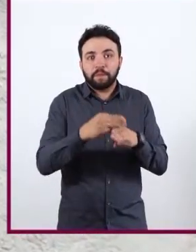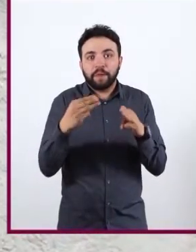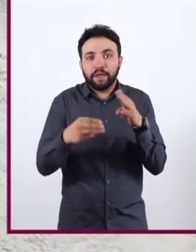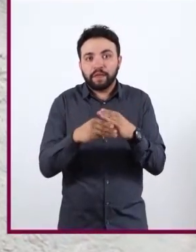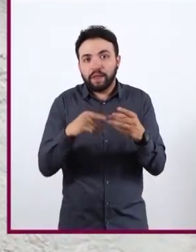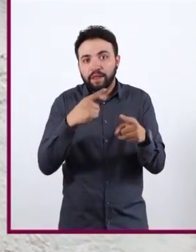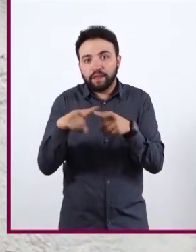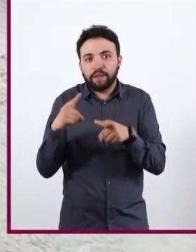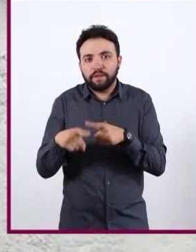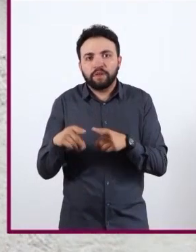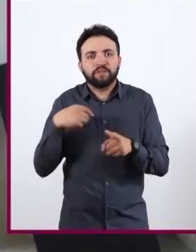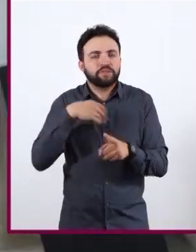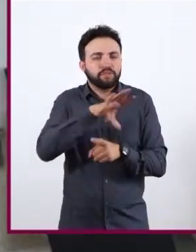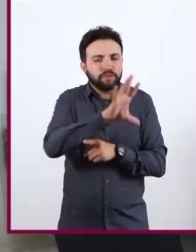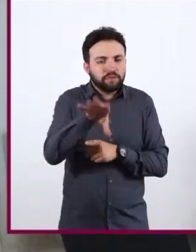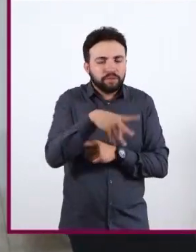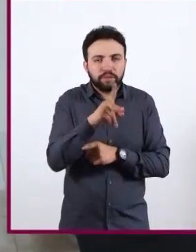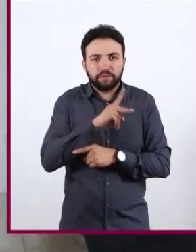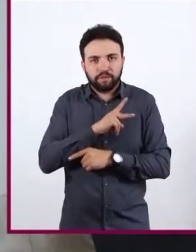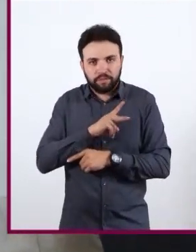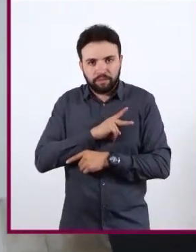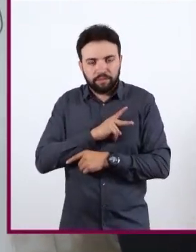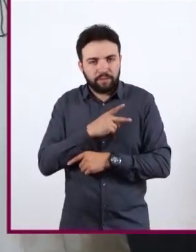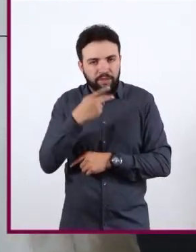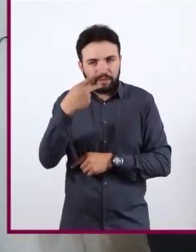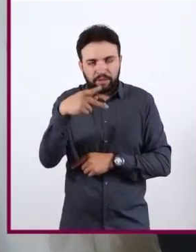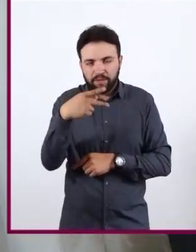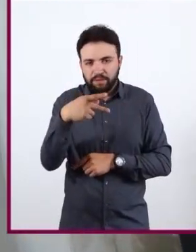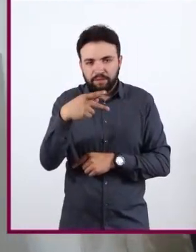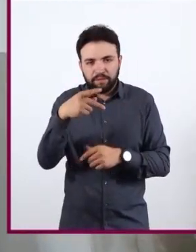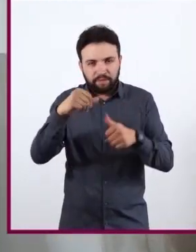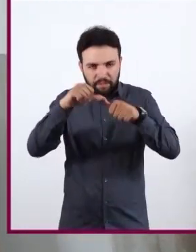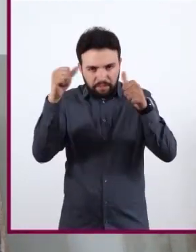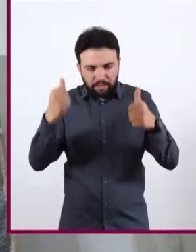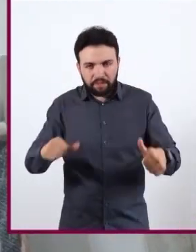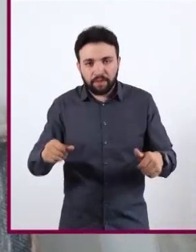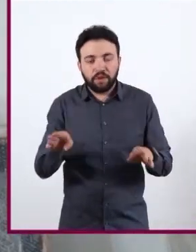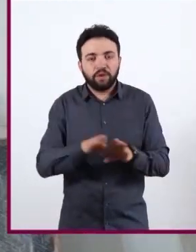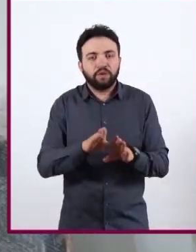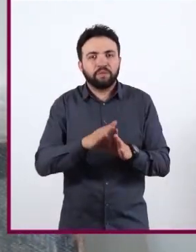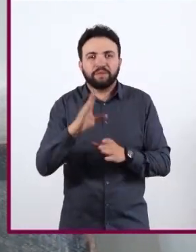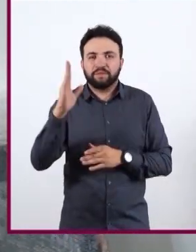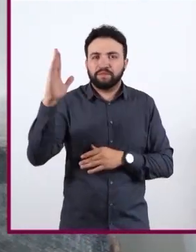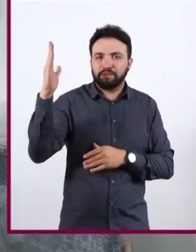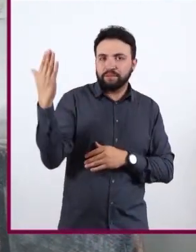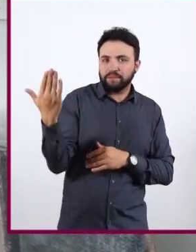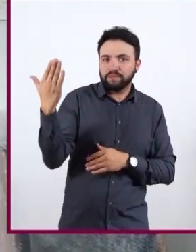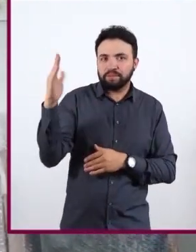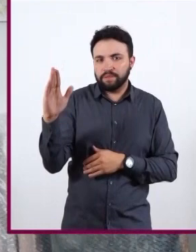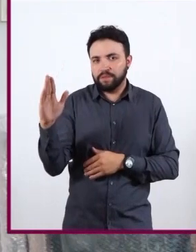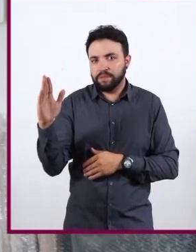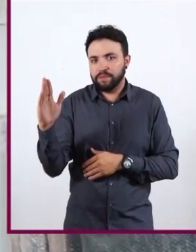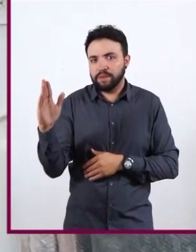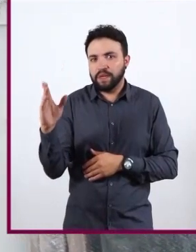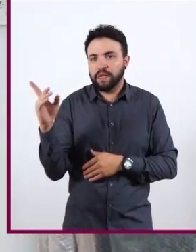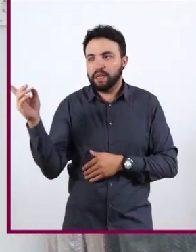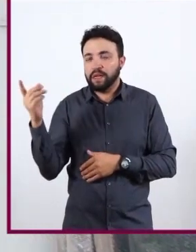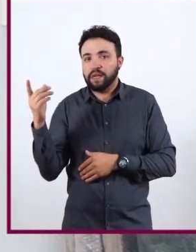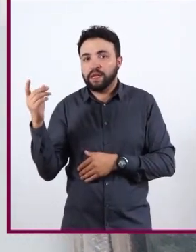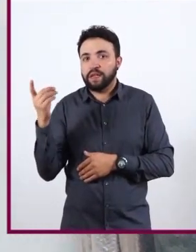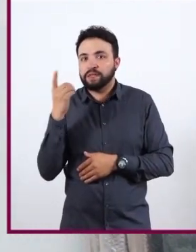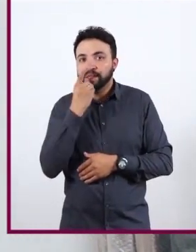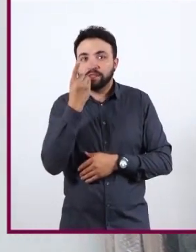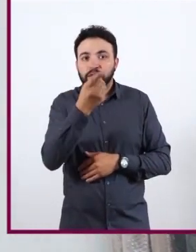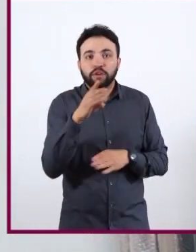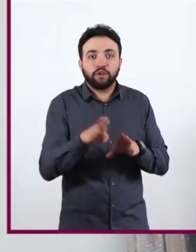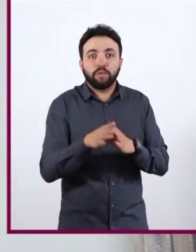yo he buscado con mi obra es hacer un reflejo también en ese sentido, que la obra no es solo